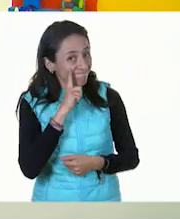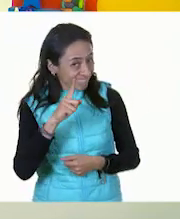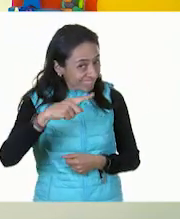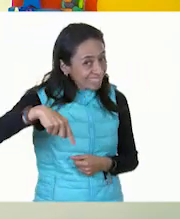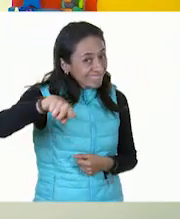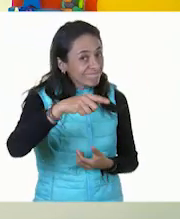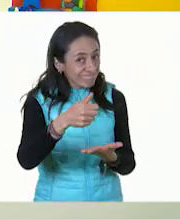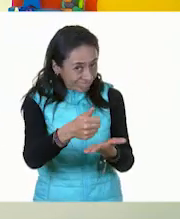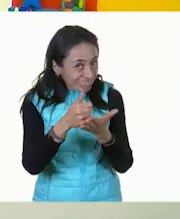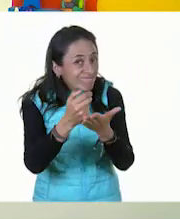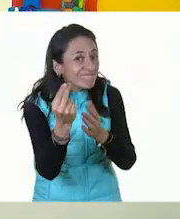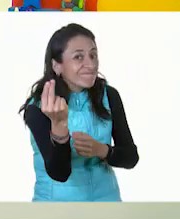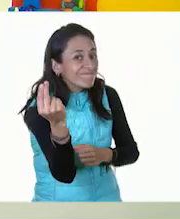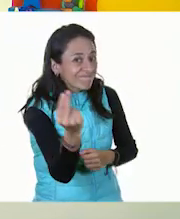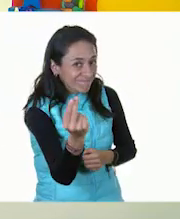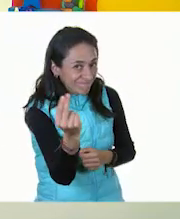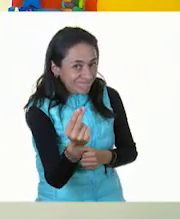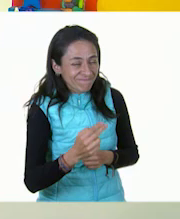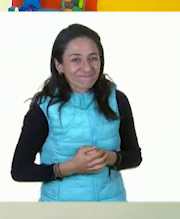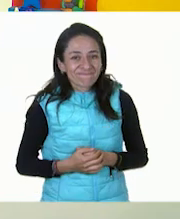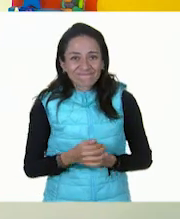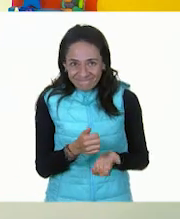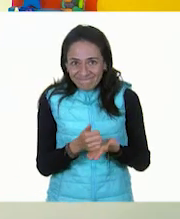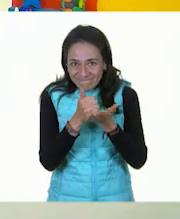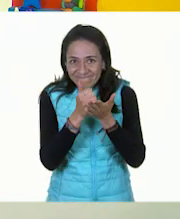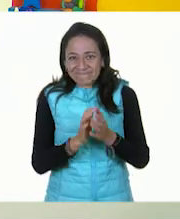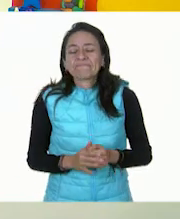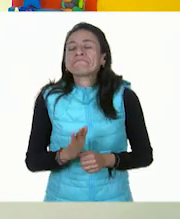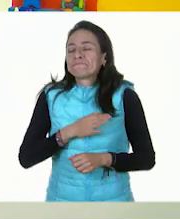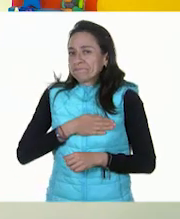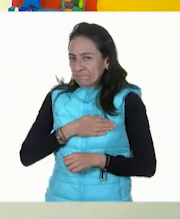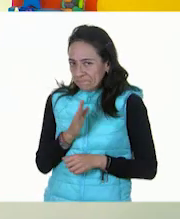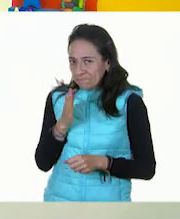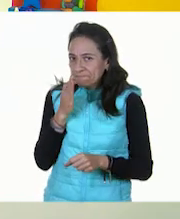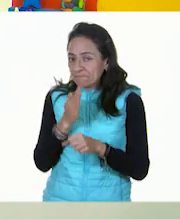es. Pues vamos a comenzar.